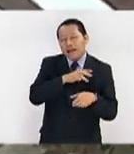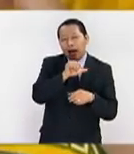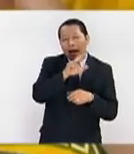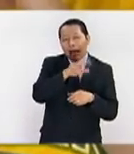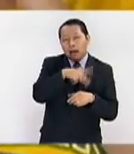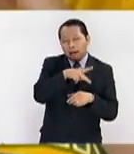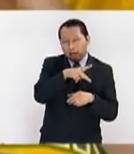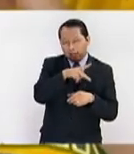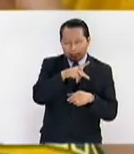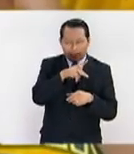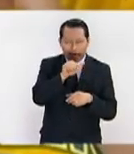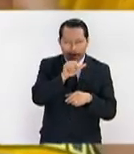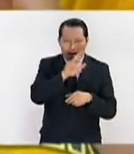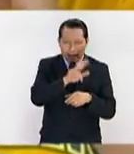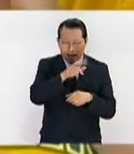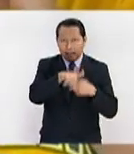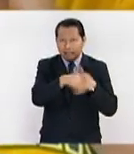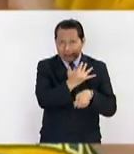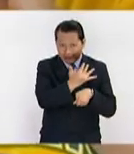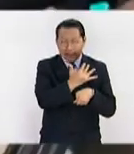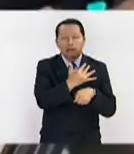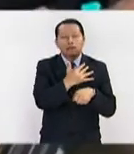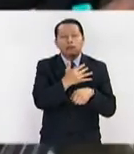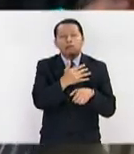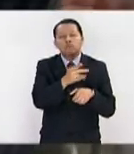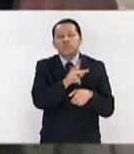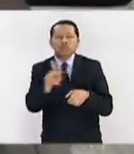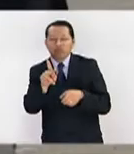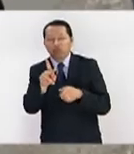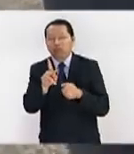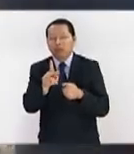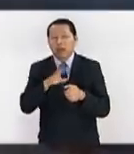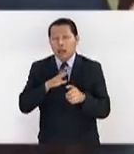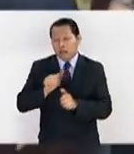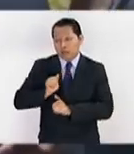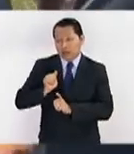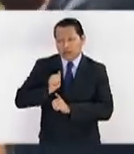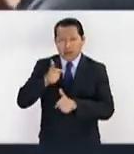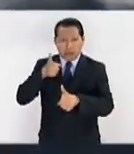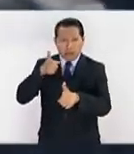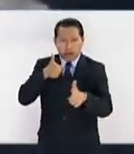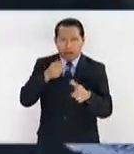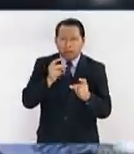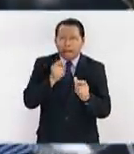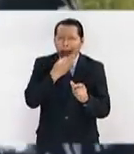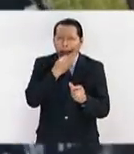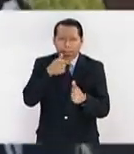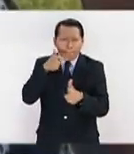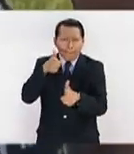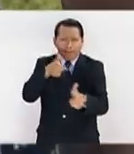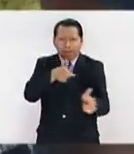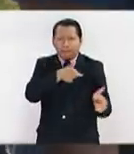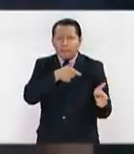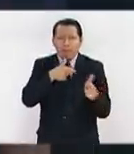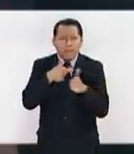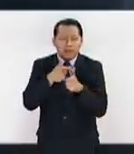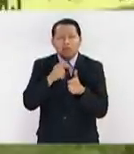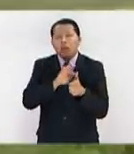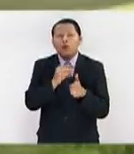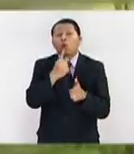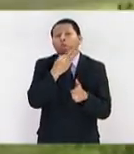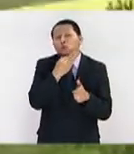arma automática de estilo militar que dispara una lluvia de balas. En cuestión de segundos, 1 minuto, 2 minutos